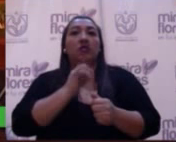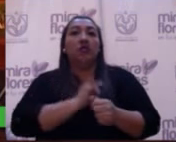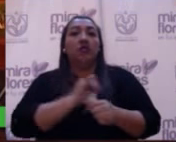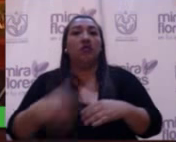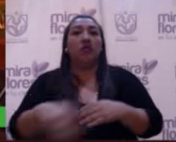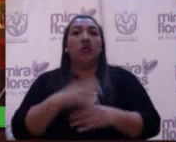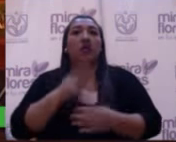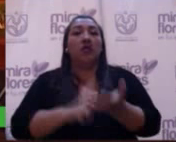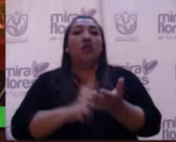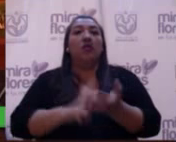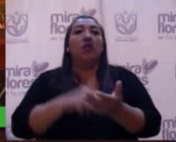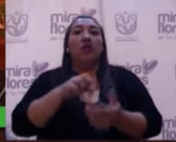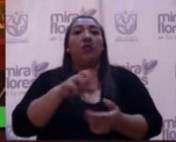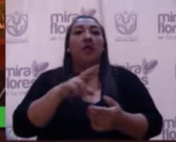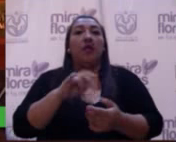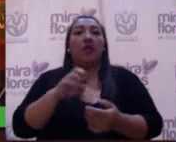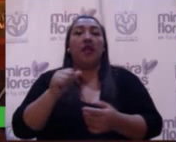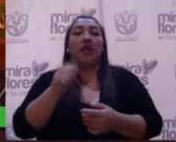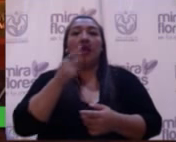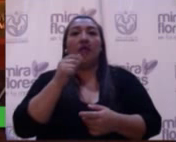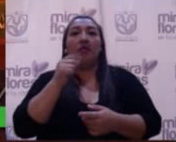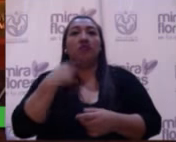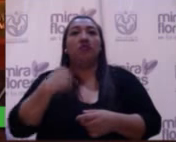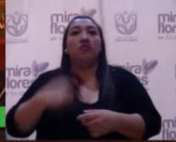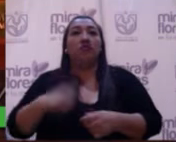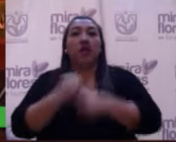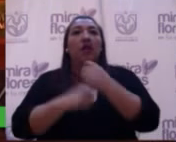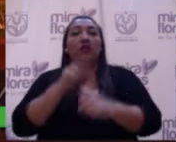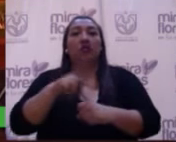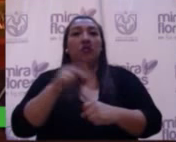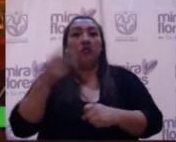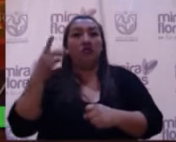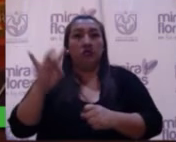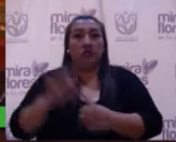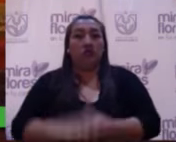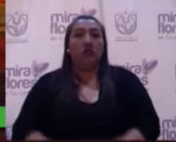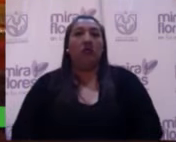domicilio del impuesto predial y arbitrios municipales del año 2018.